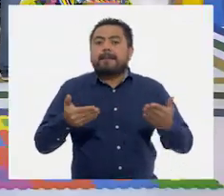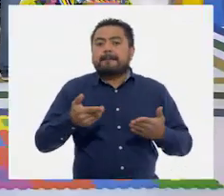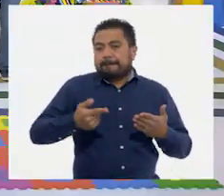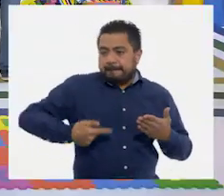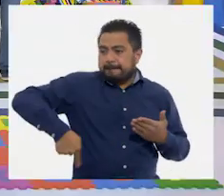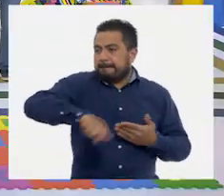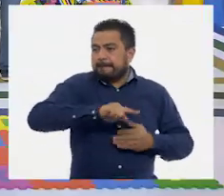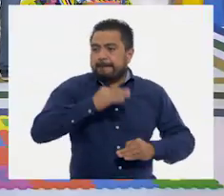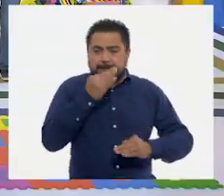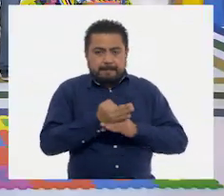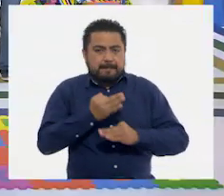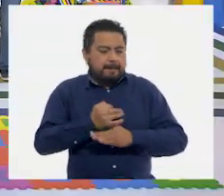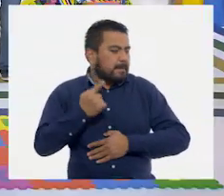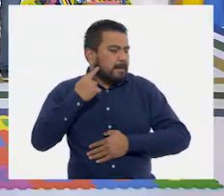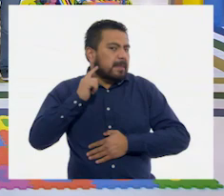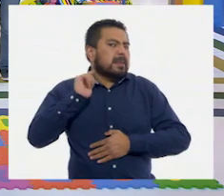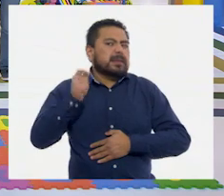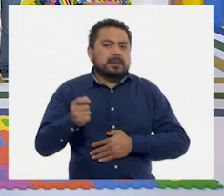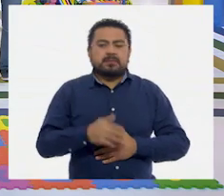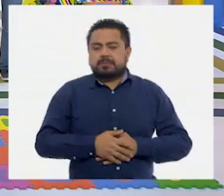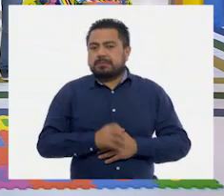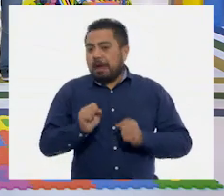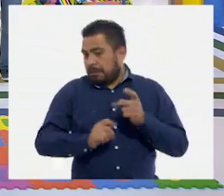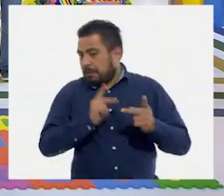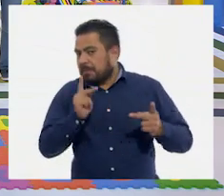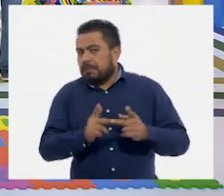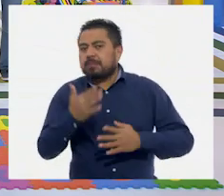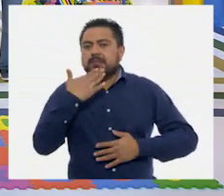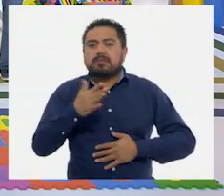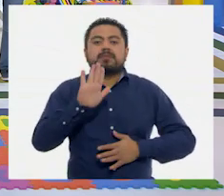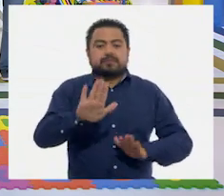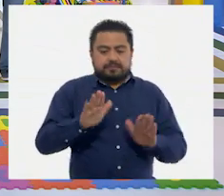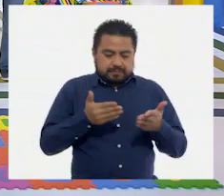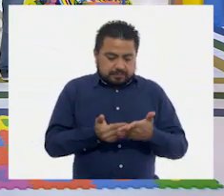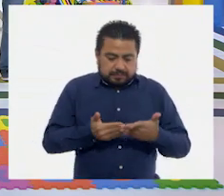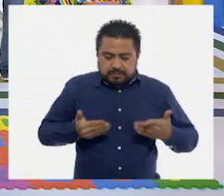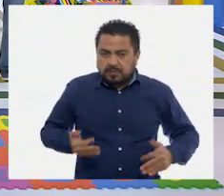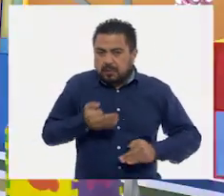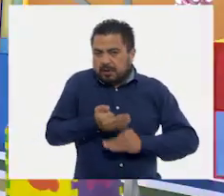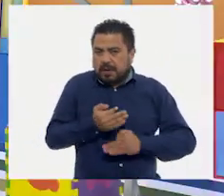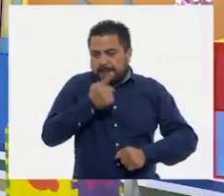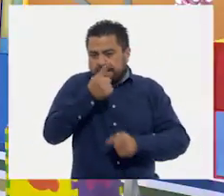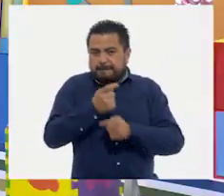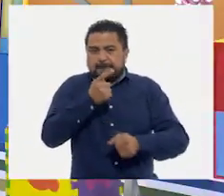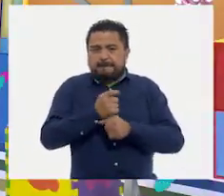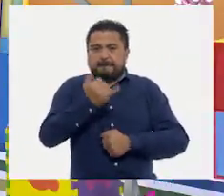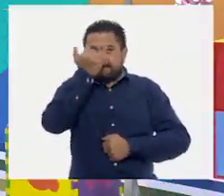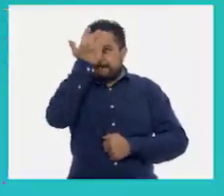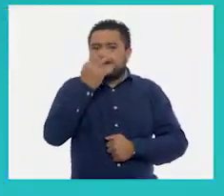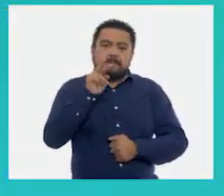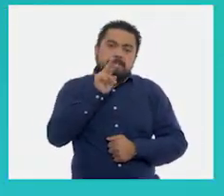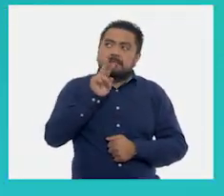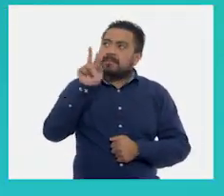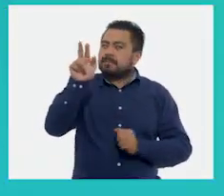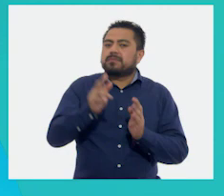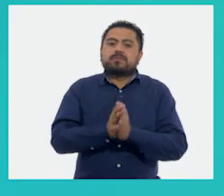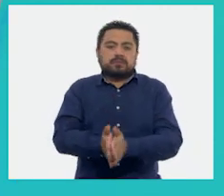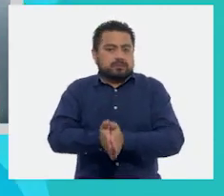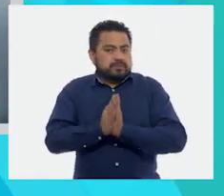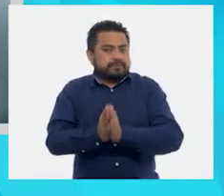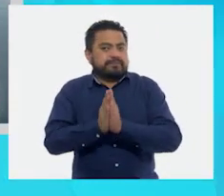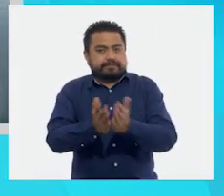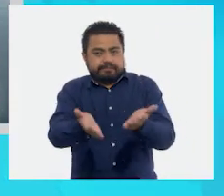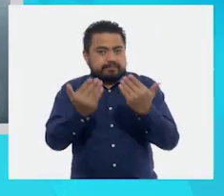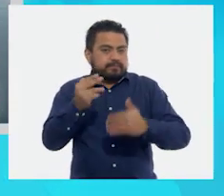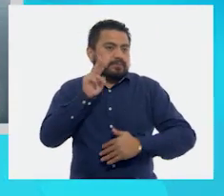atrapar y los vamos a escuchar después. Perfecto. Muy bien. Entonces, vamos con la primera imagen, por favor. A